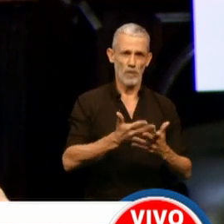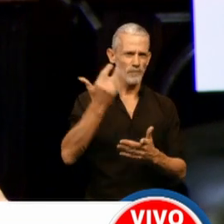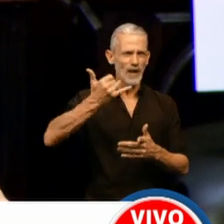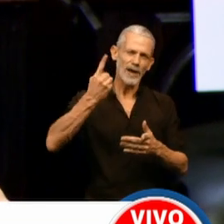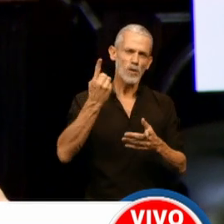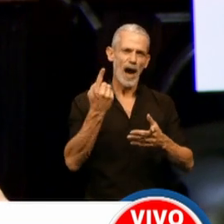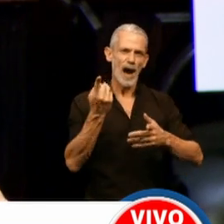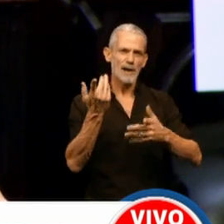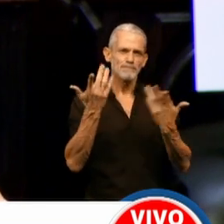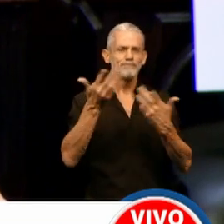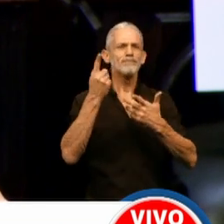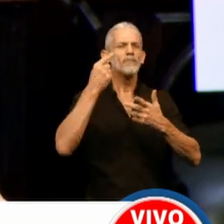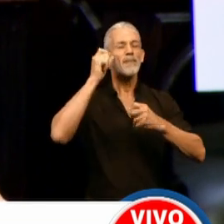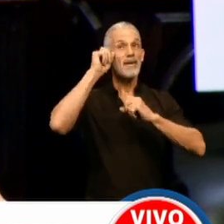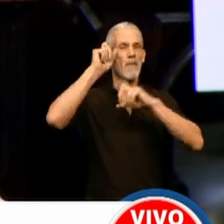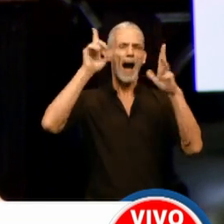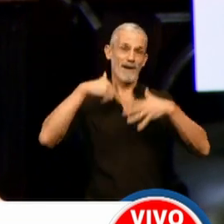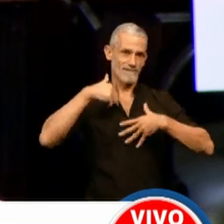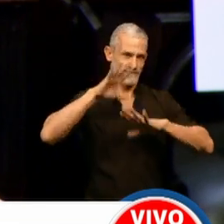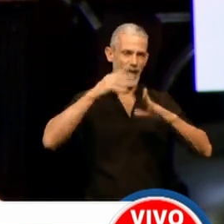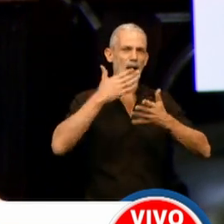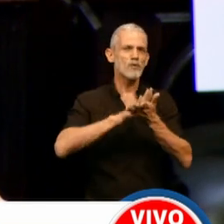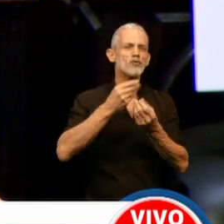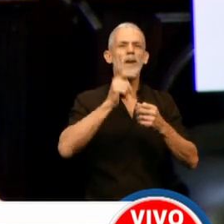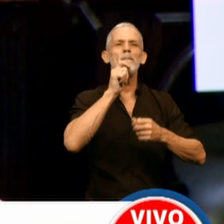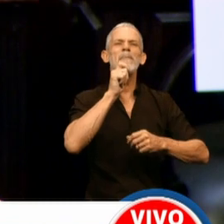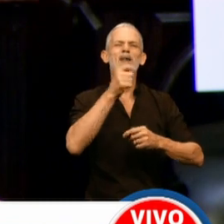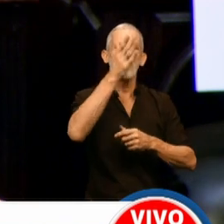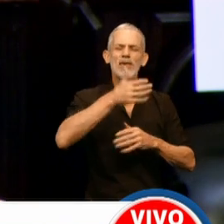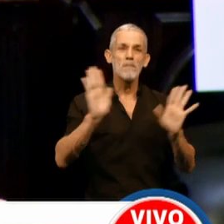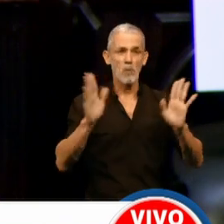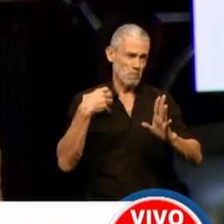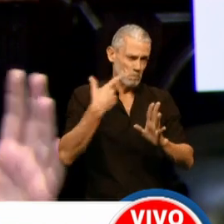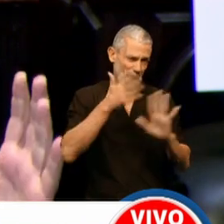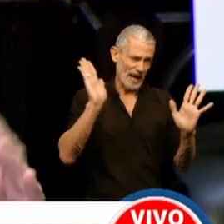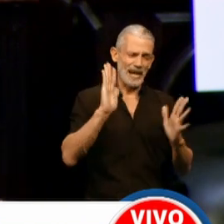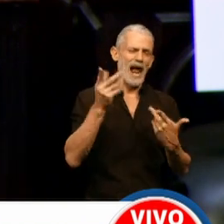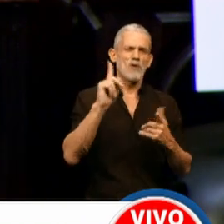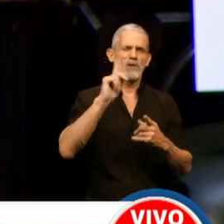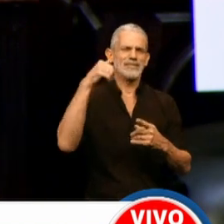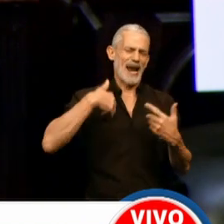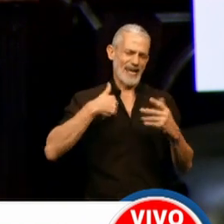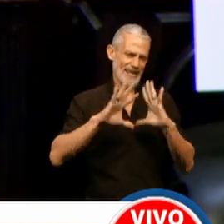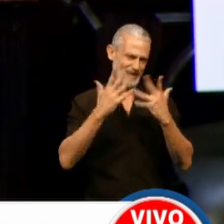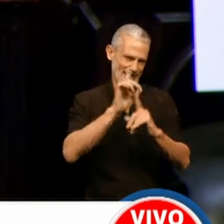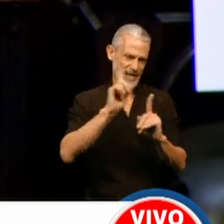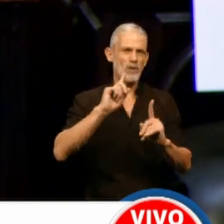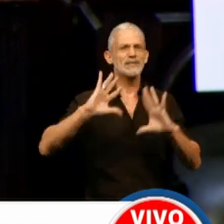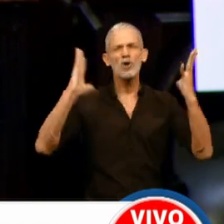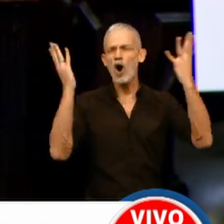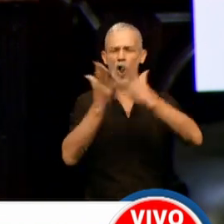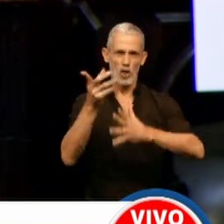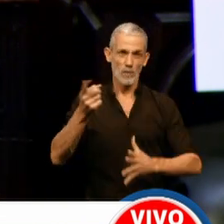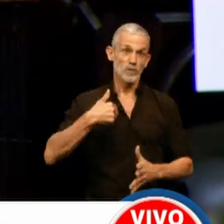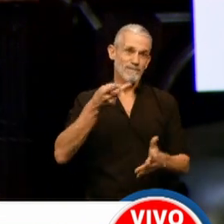hay una una imagen que a mí siempre cuando hablo del periodismo en general porque esto no sucede solamente en argentina obviamente me